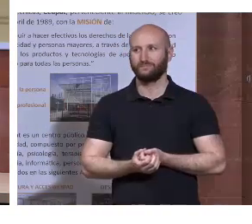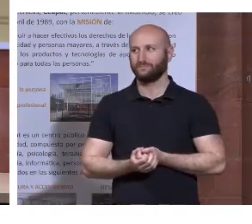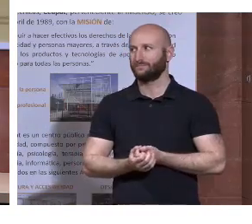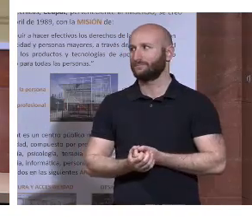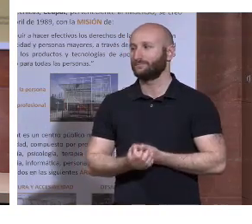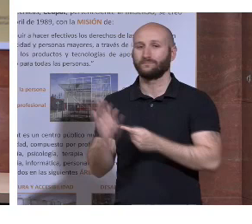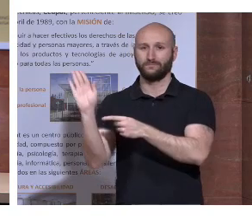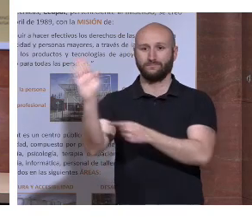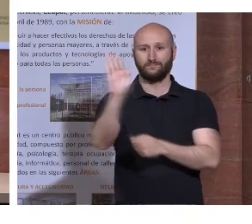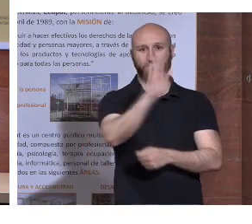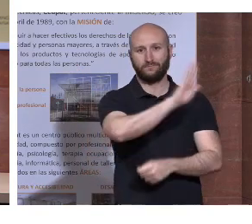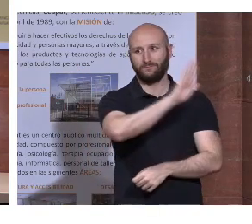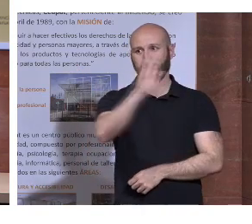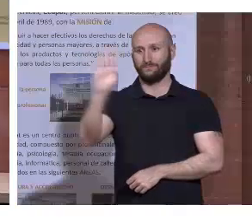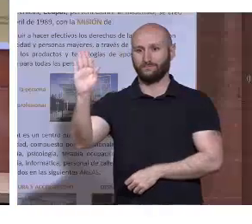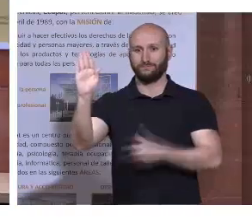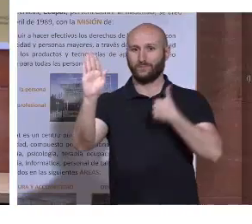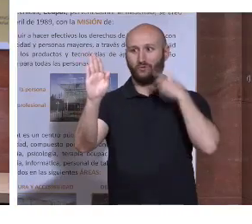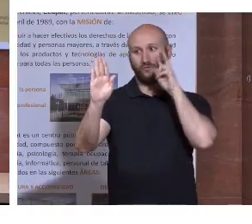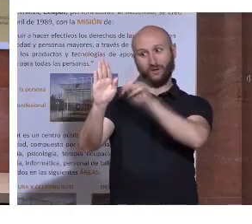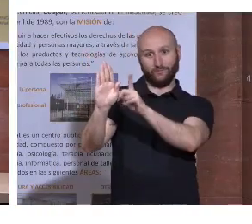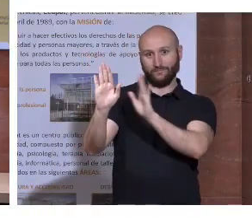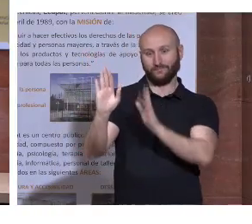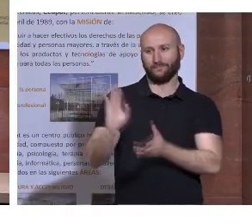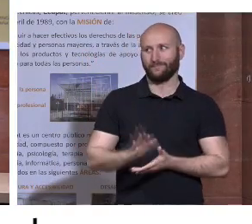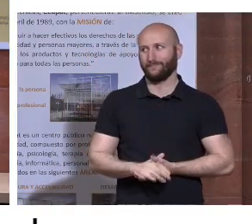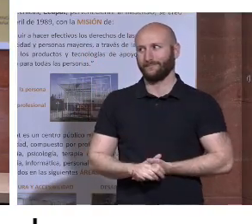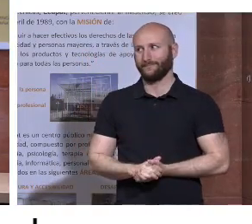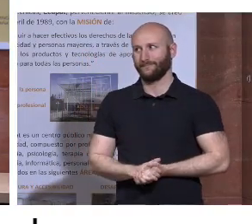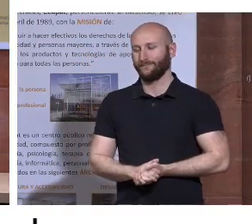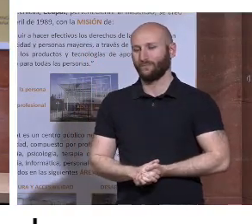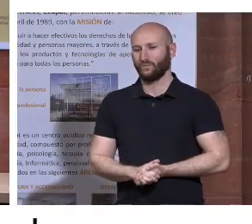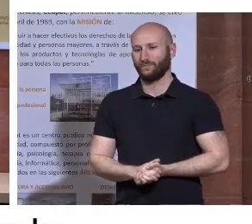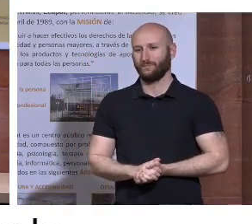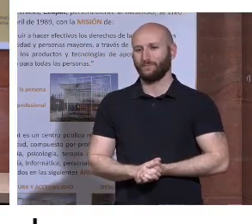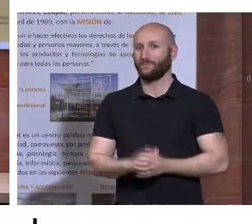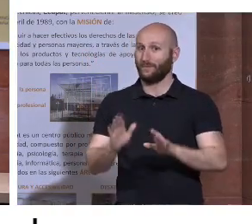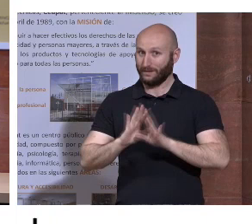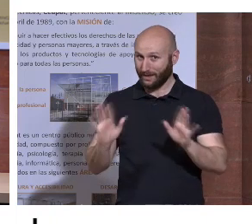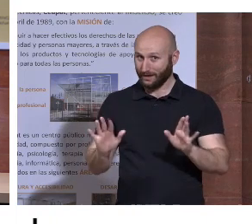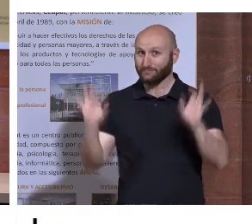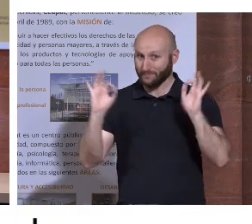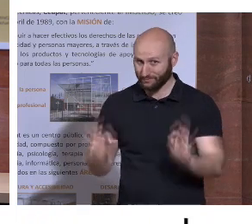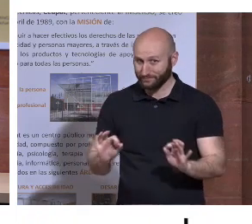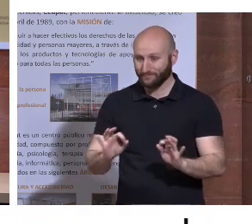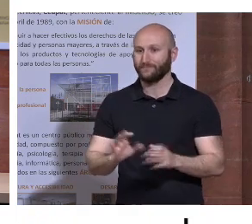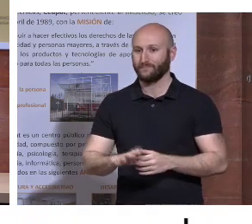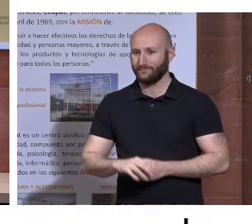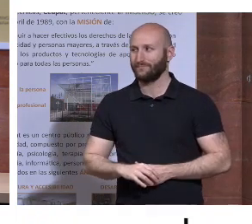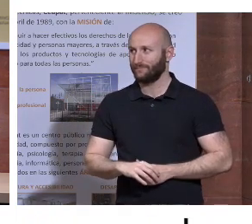Enséñasela a todo el mundo sin que yo la vea. Me voy a quitar las gafas y así no veo nada. ¿Ya?